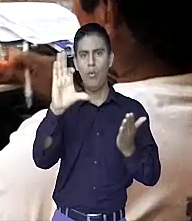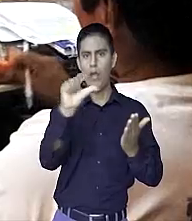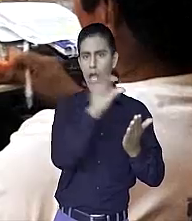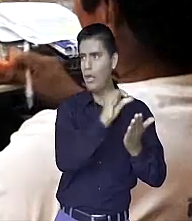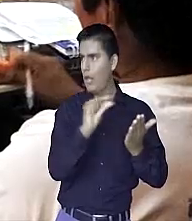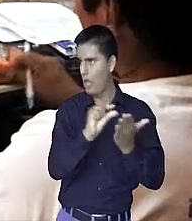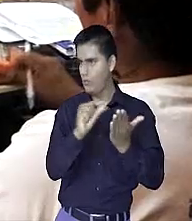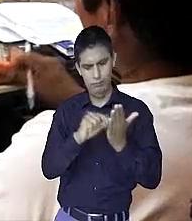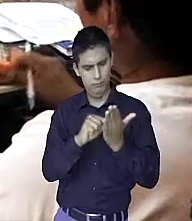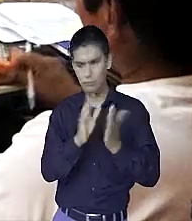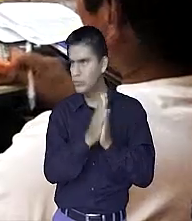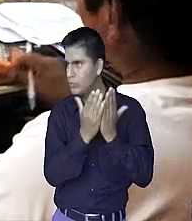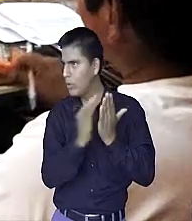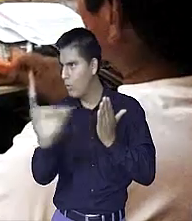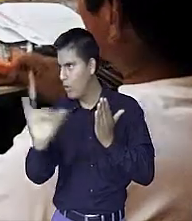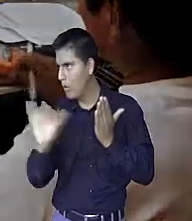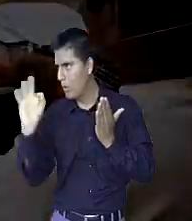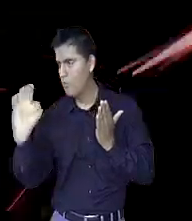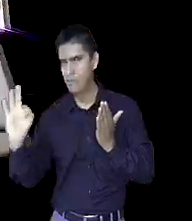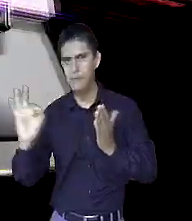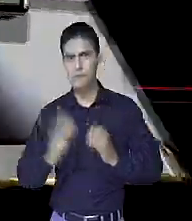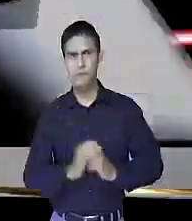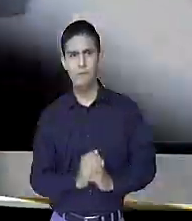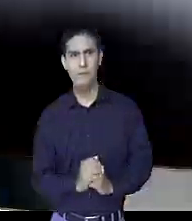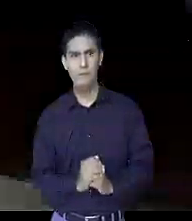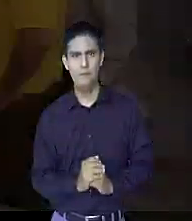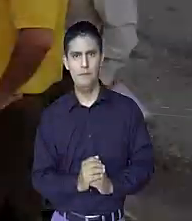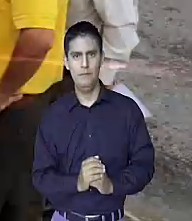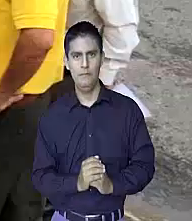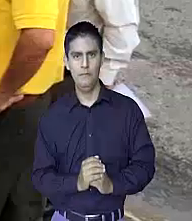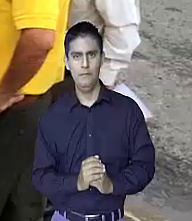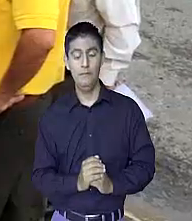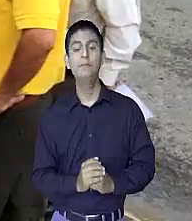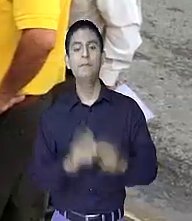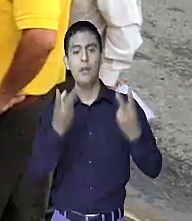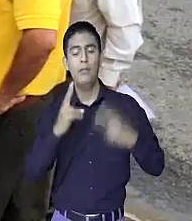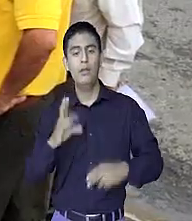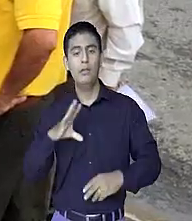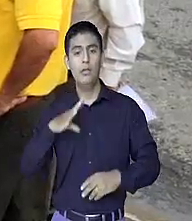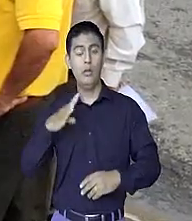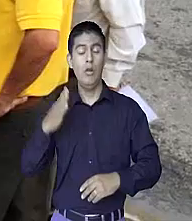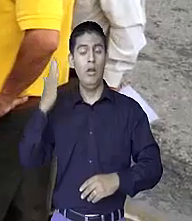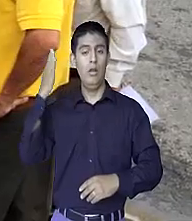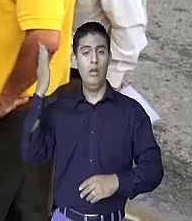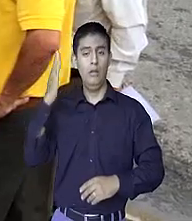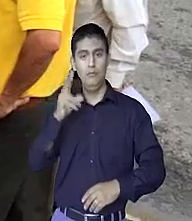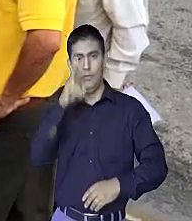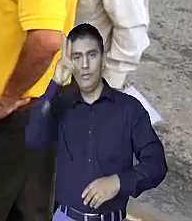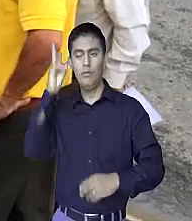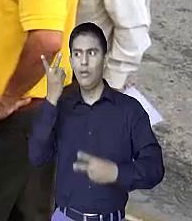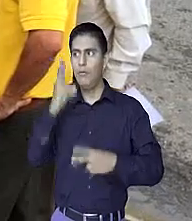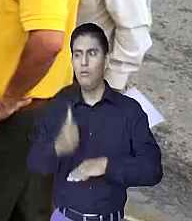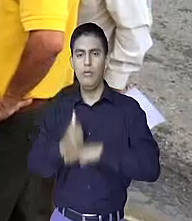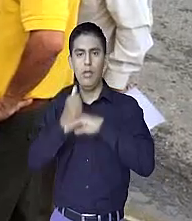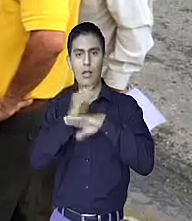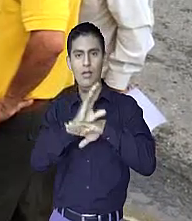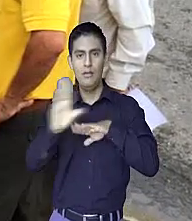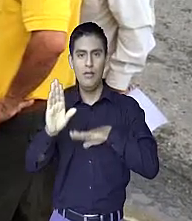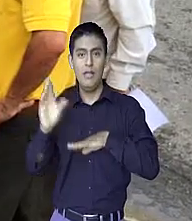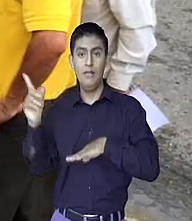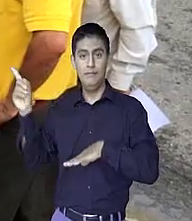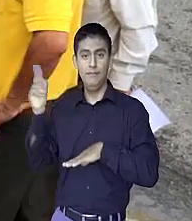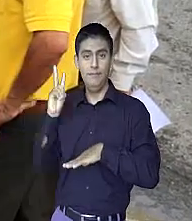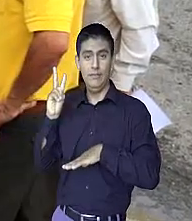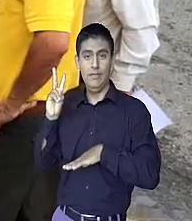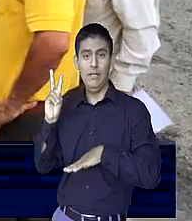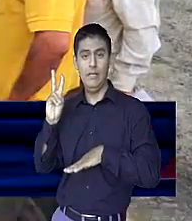COTAT formaron parte de esta reunión. El señor alcalde Vinicio Vega, acompañado de los concejales Javier Pazminio,